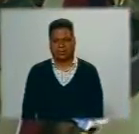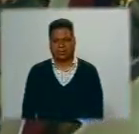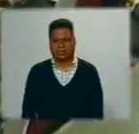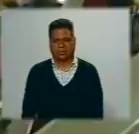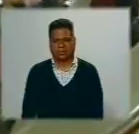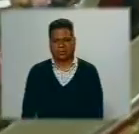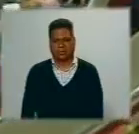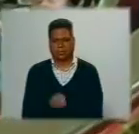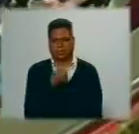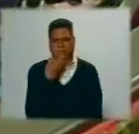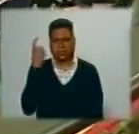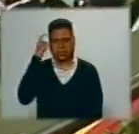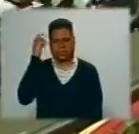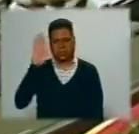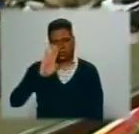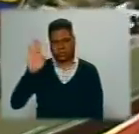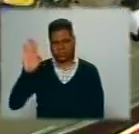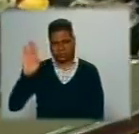Buenos días, un saludo,